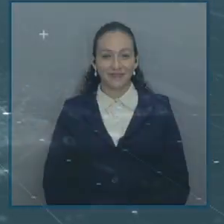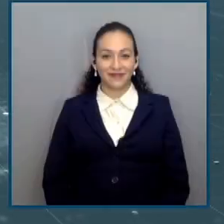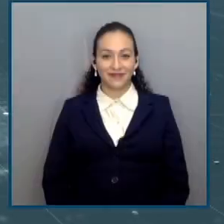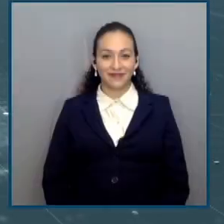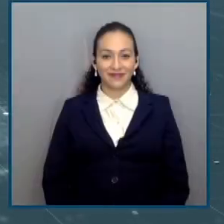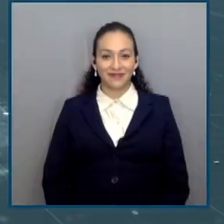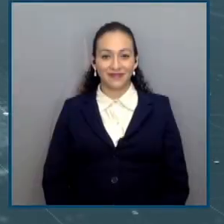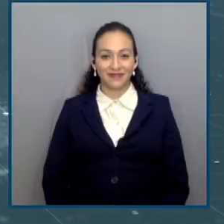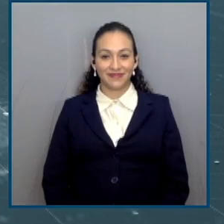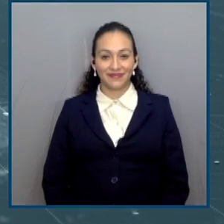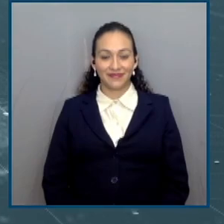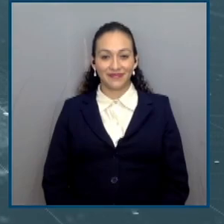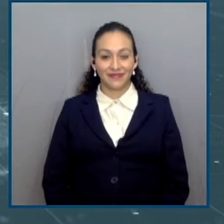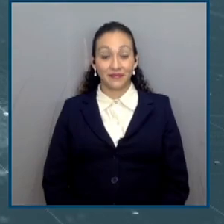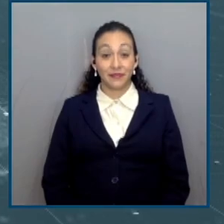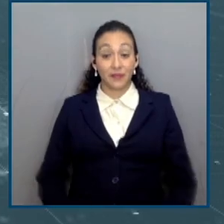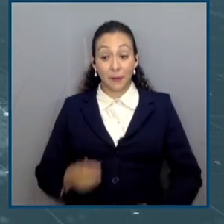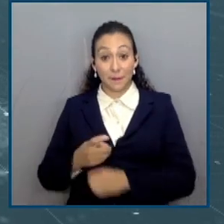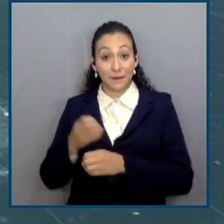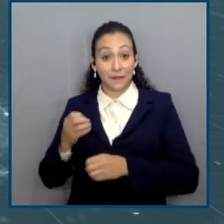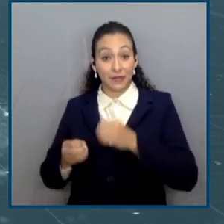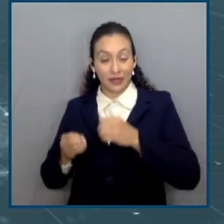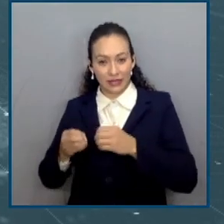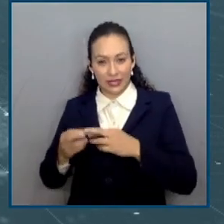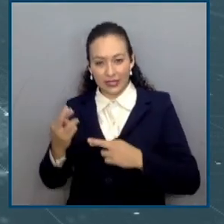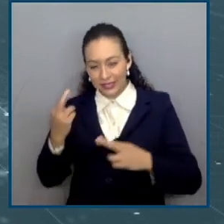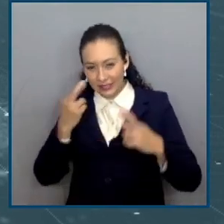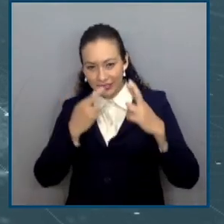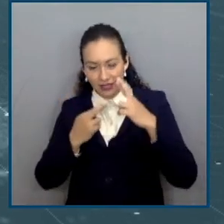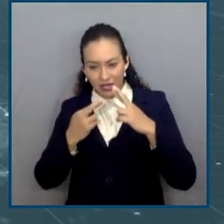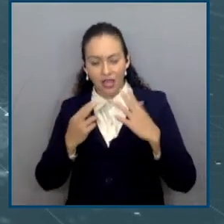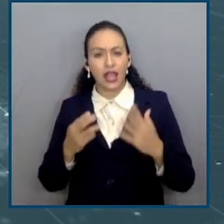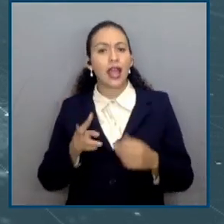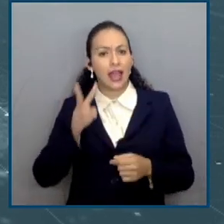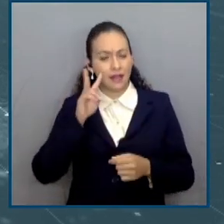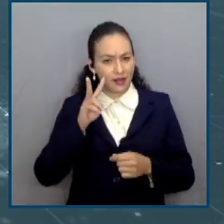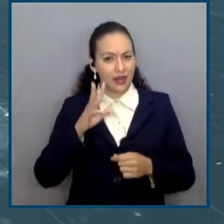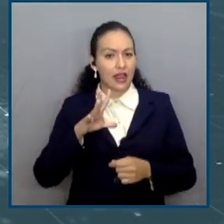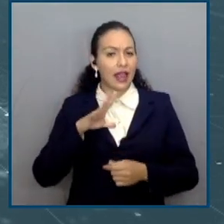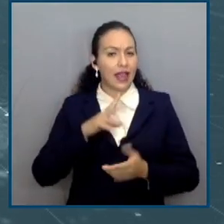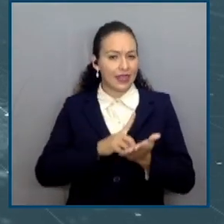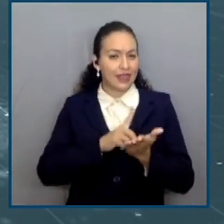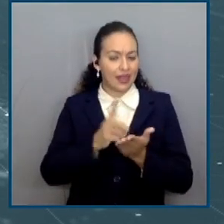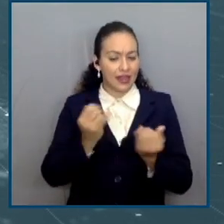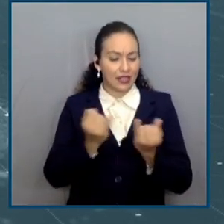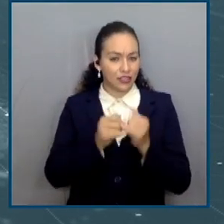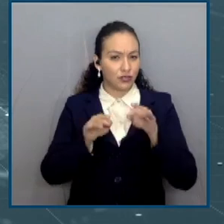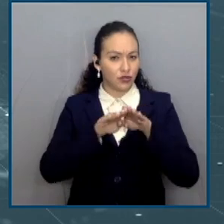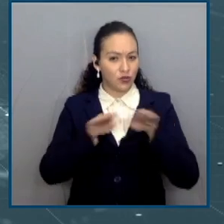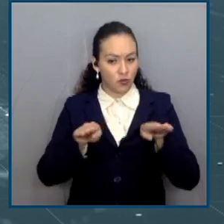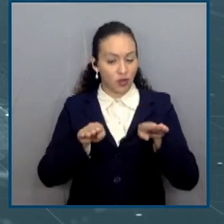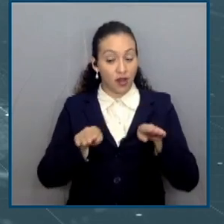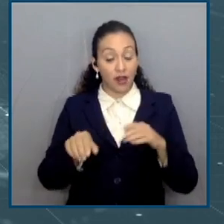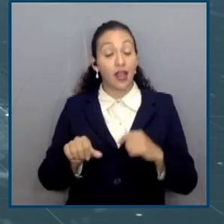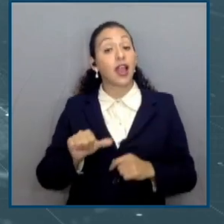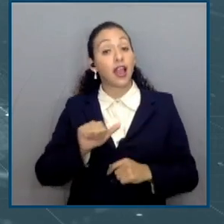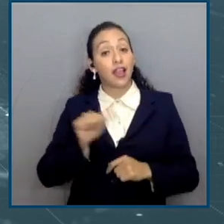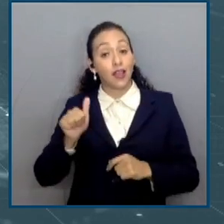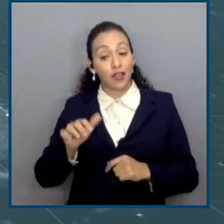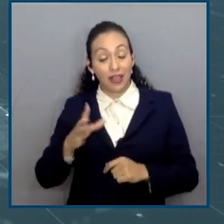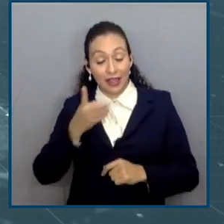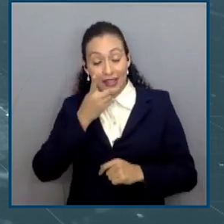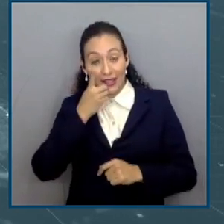La primera sala determinó que no viola el derecho de igualdad, disposición que niega la libertad anticipada a sentenciados